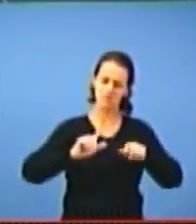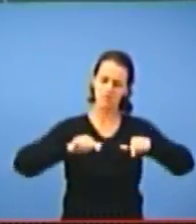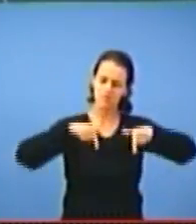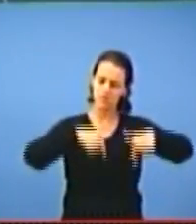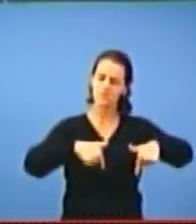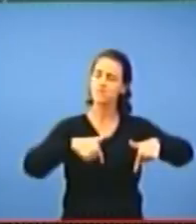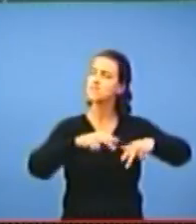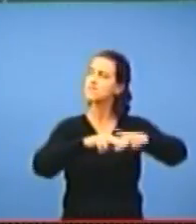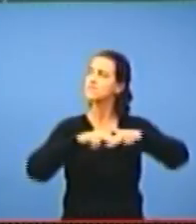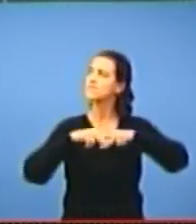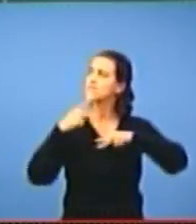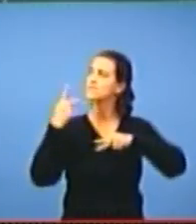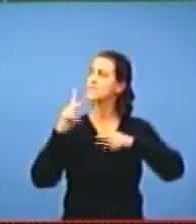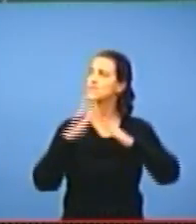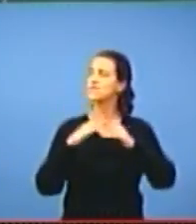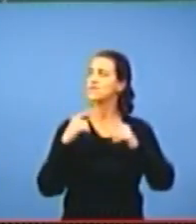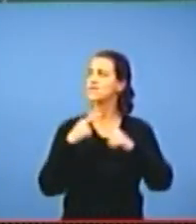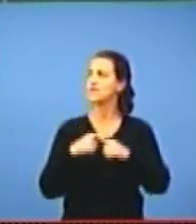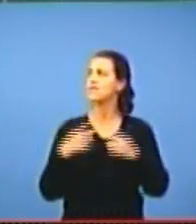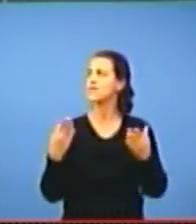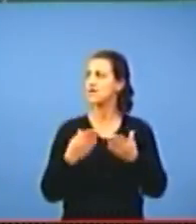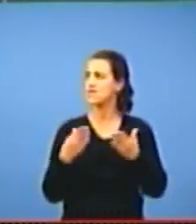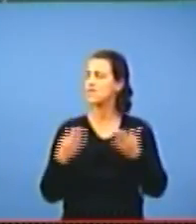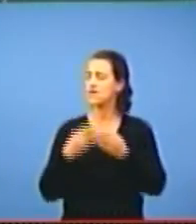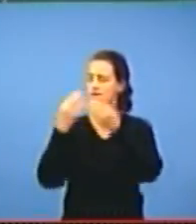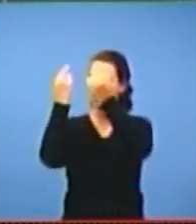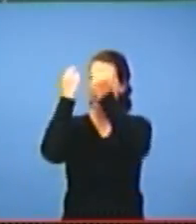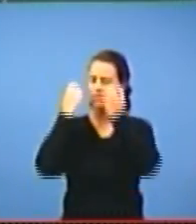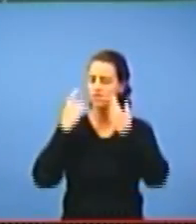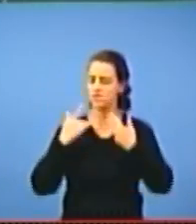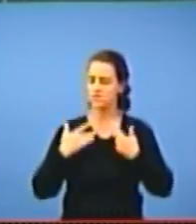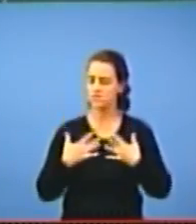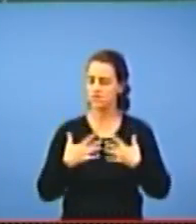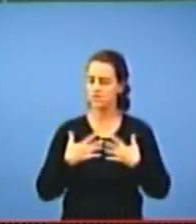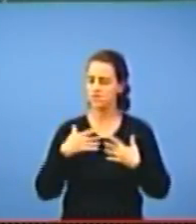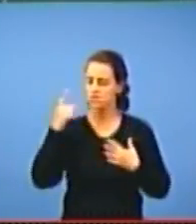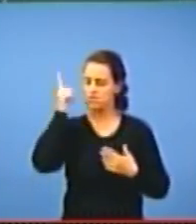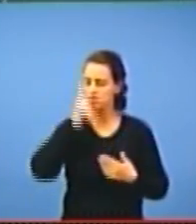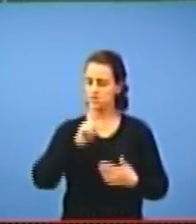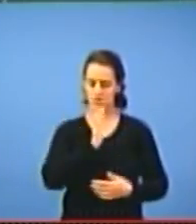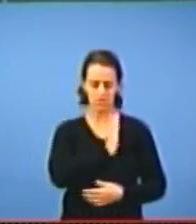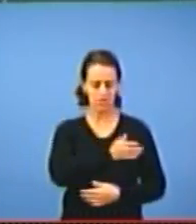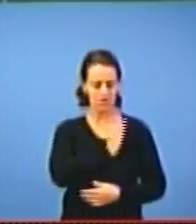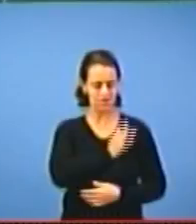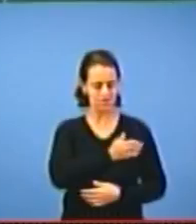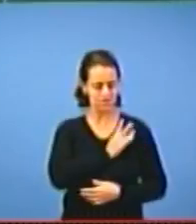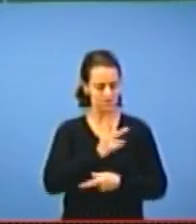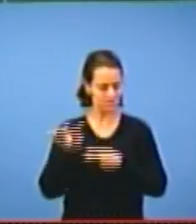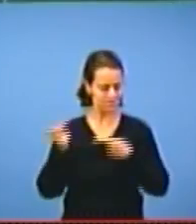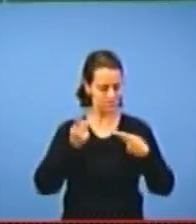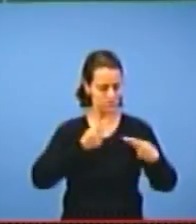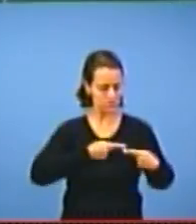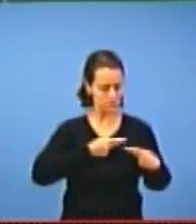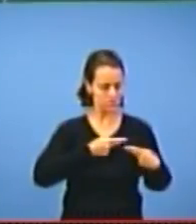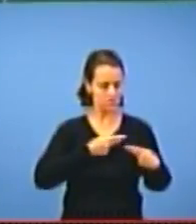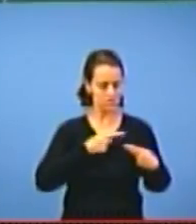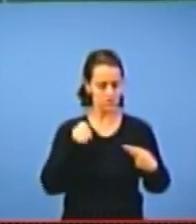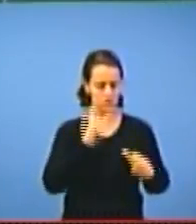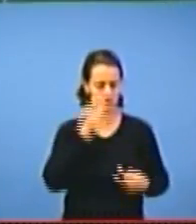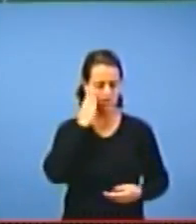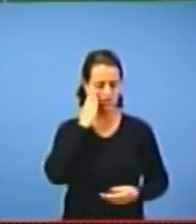operando en favor de tu iglesia. Ahora danos de tu bendición que alcance nuestro corazón tu